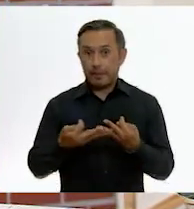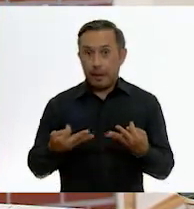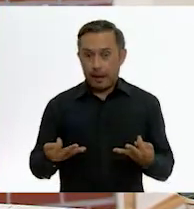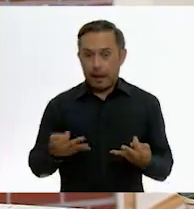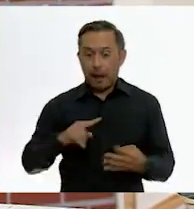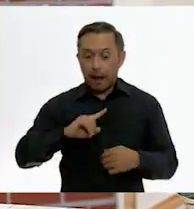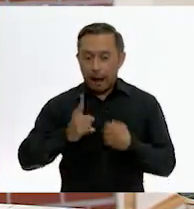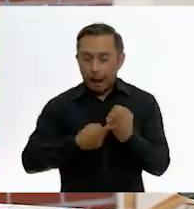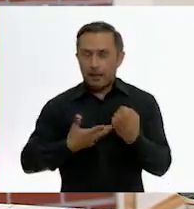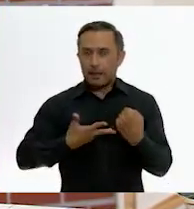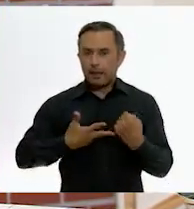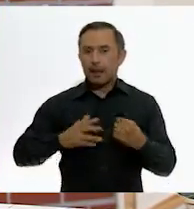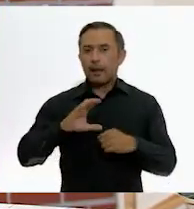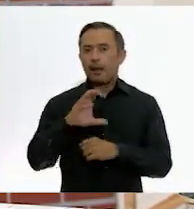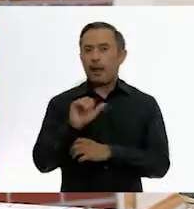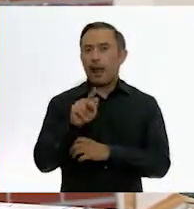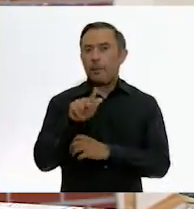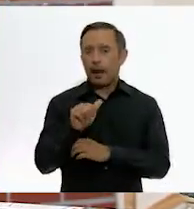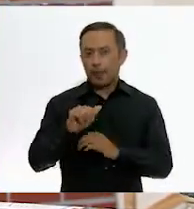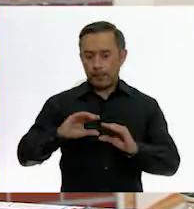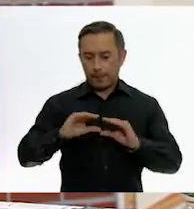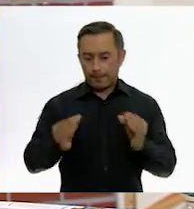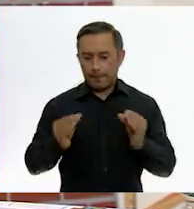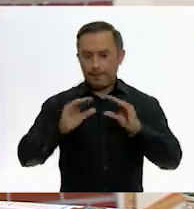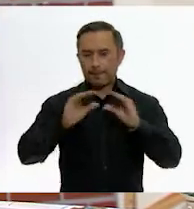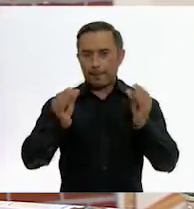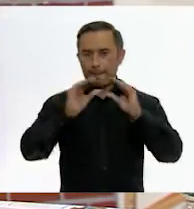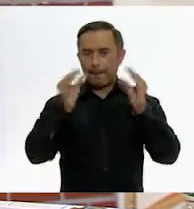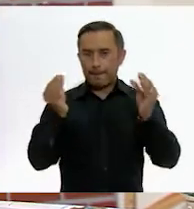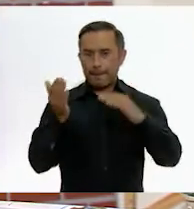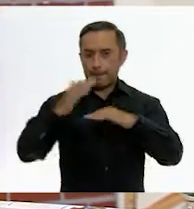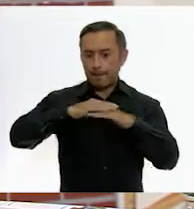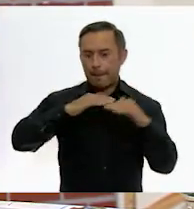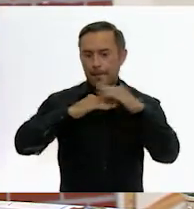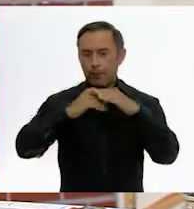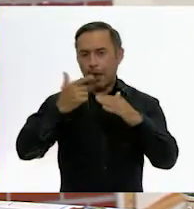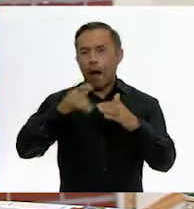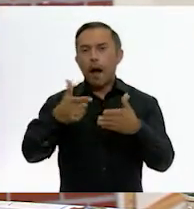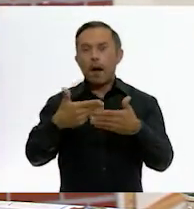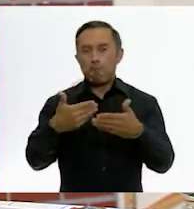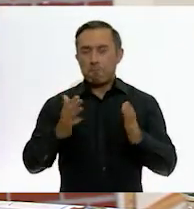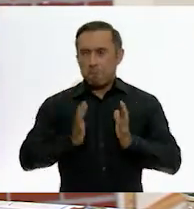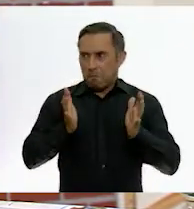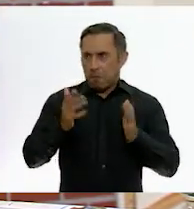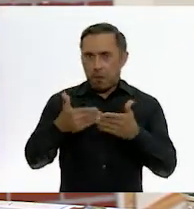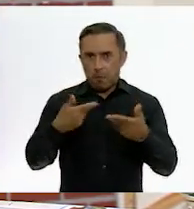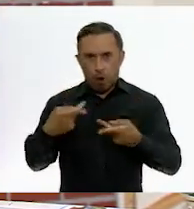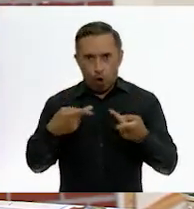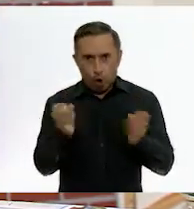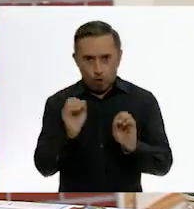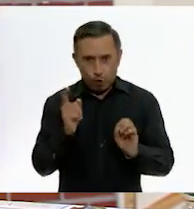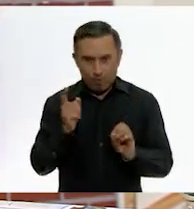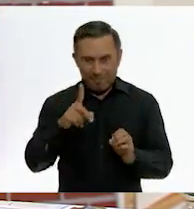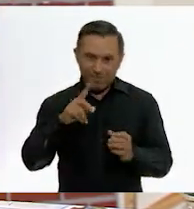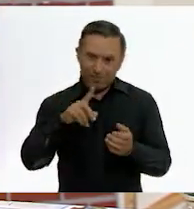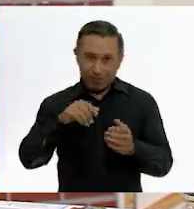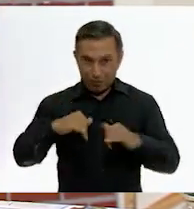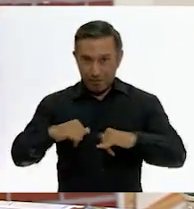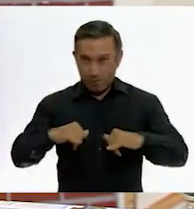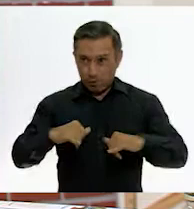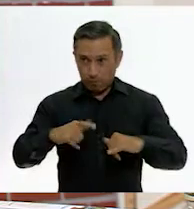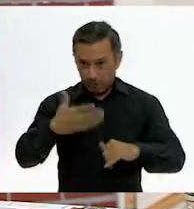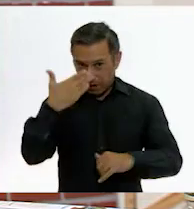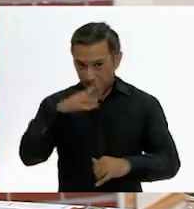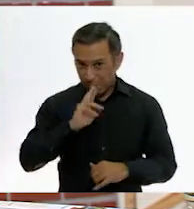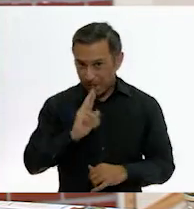o sea que no venían preparados y que este no es un examen de geografía pero si sabrían contestar lo recordamos